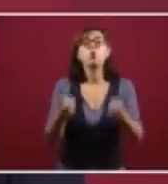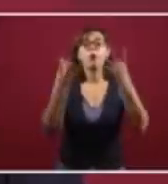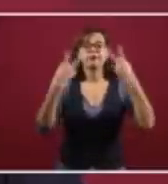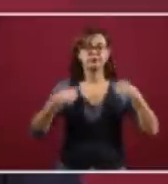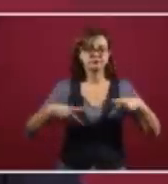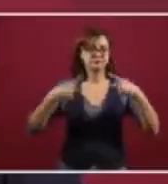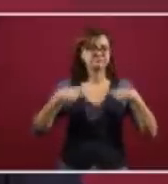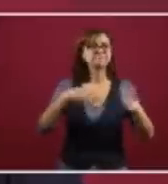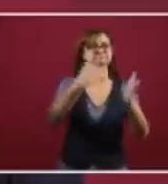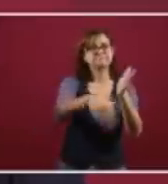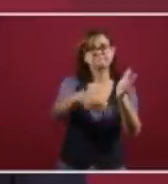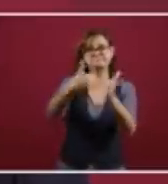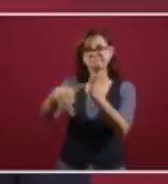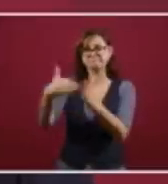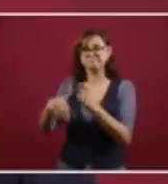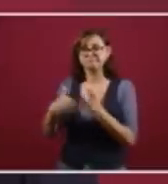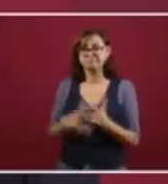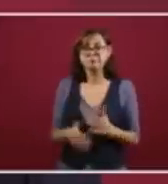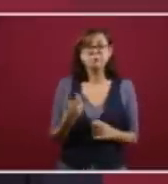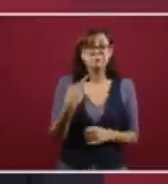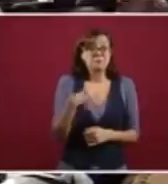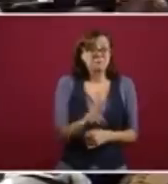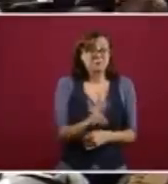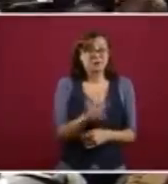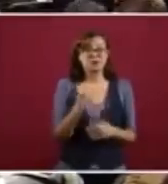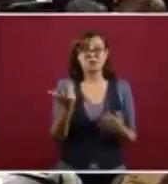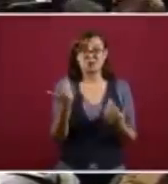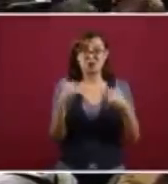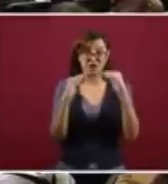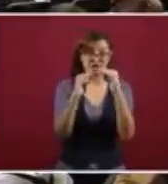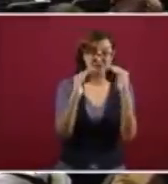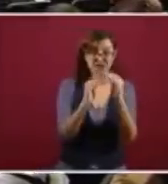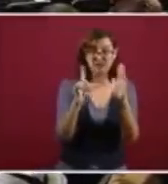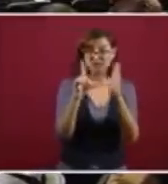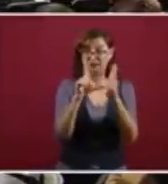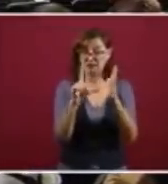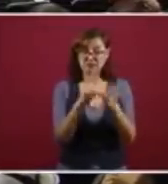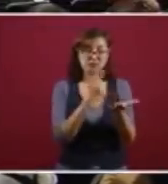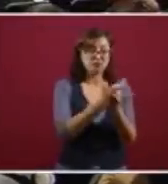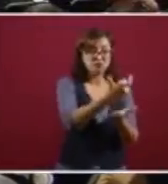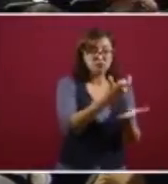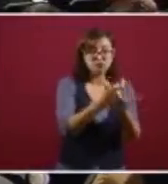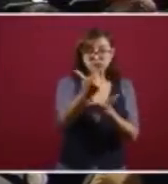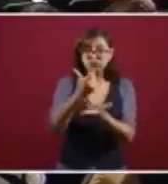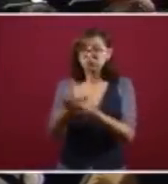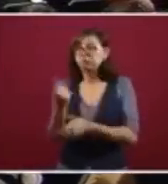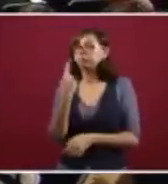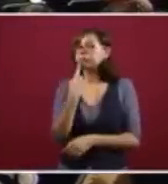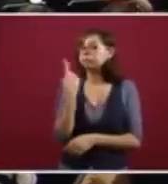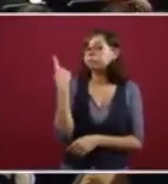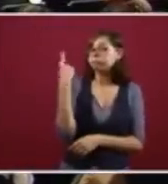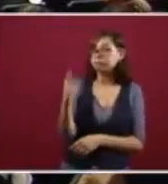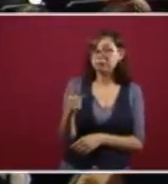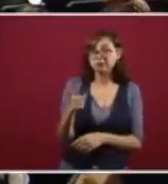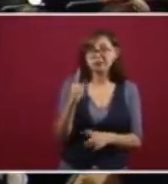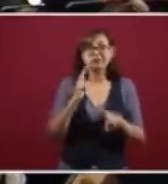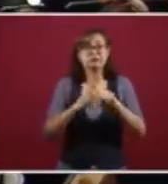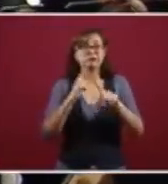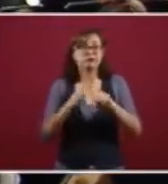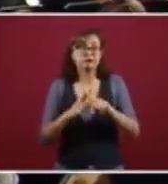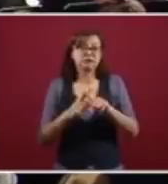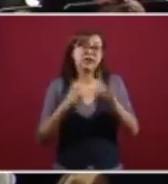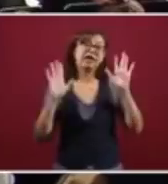pero específicamente hablando del caso de vivienda, de las tarjetas y los recursos que se entregaron, tuvo que haber sido